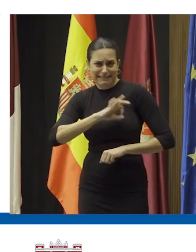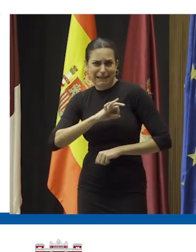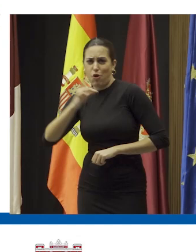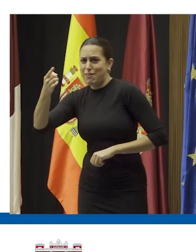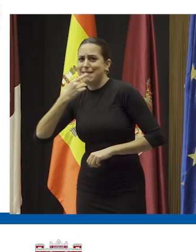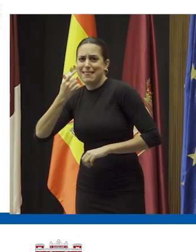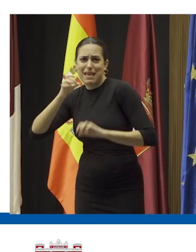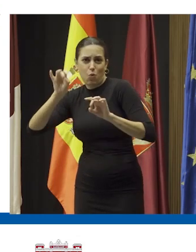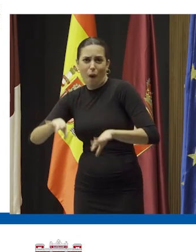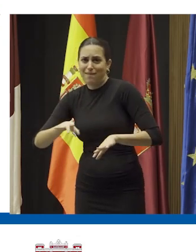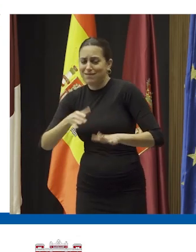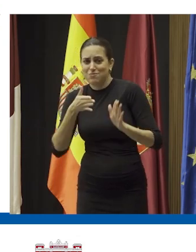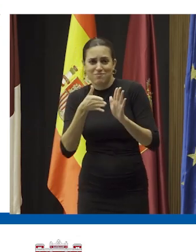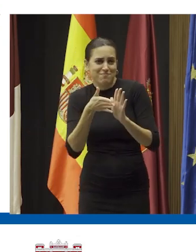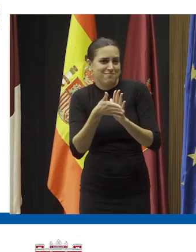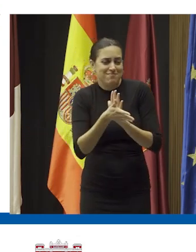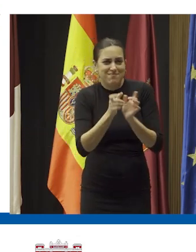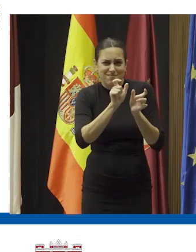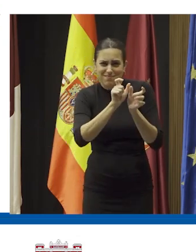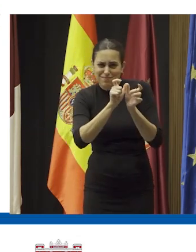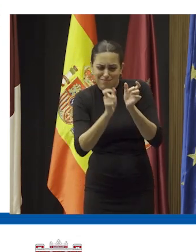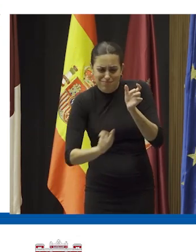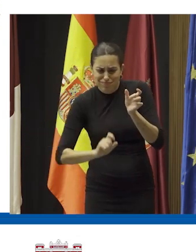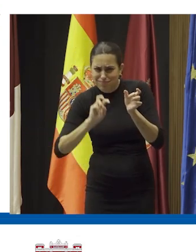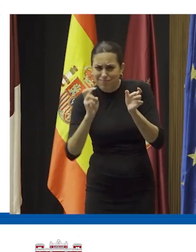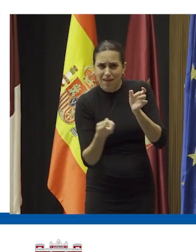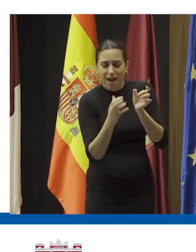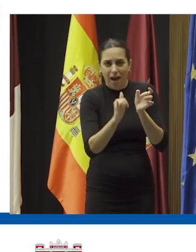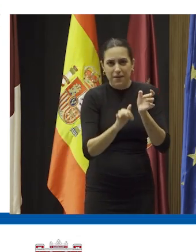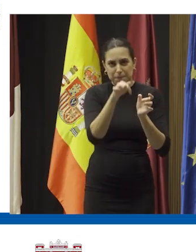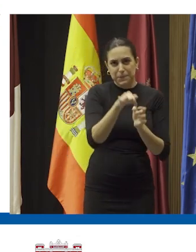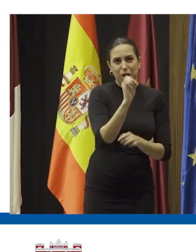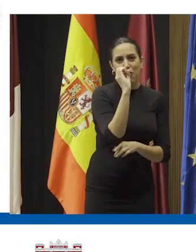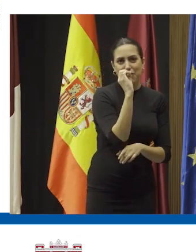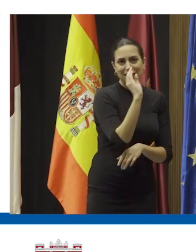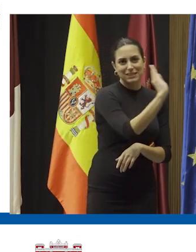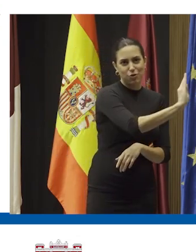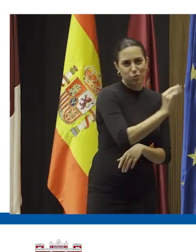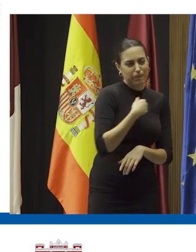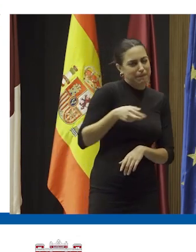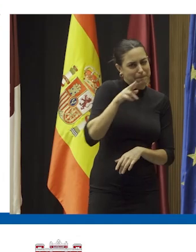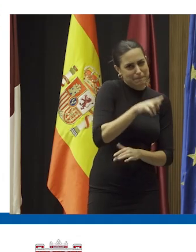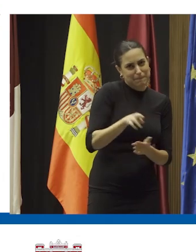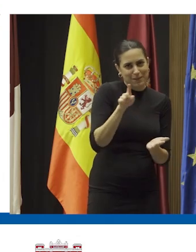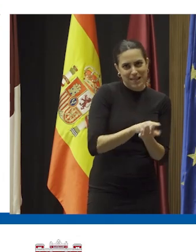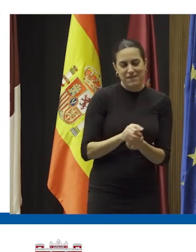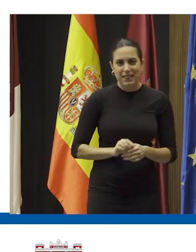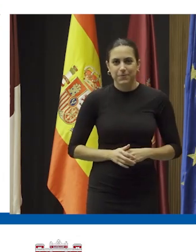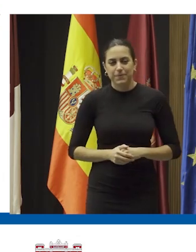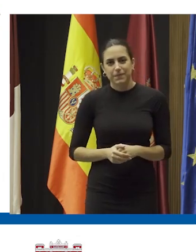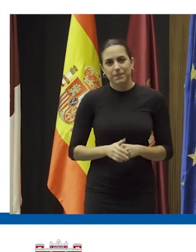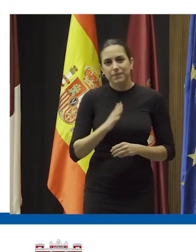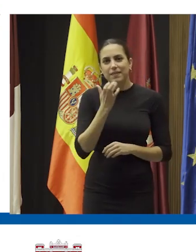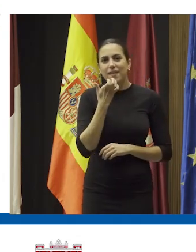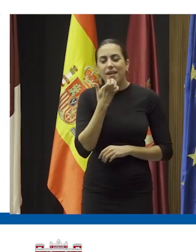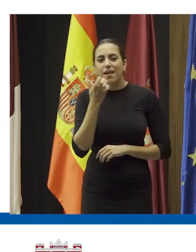pues no tiene amplitud de denominaciones. Esta conferencia, repito, él ponía